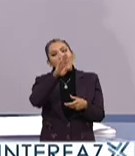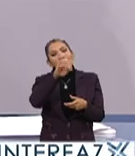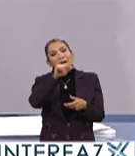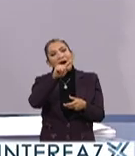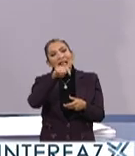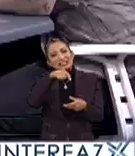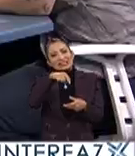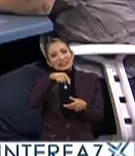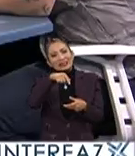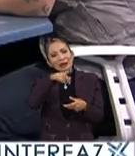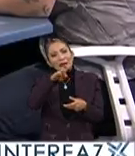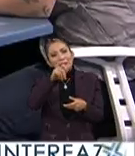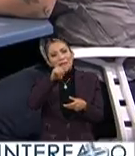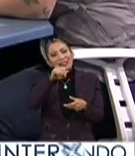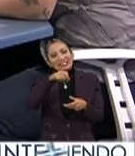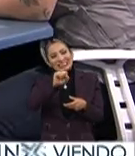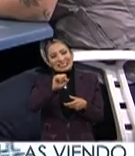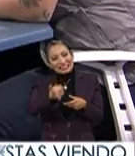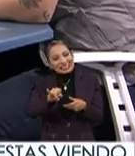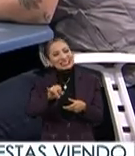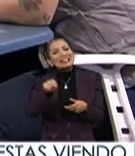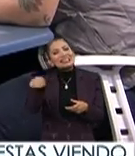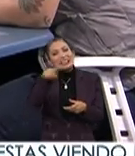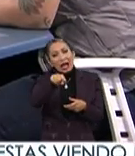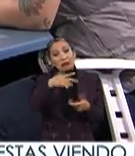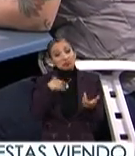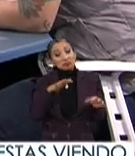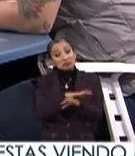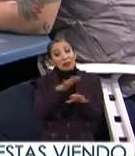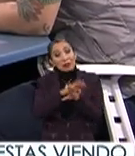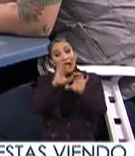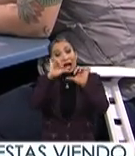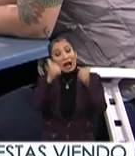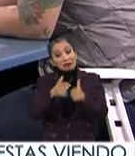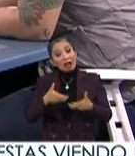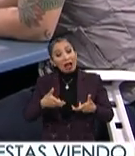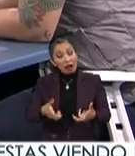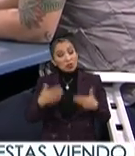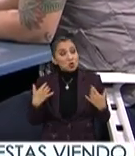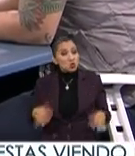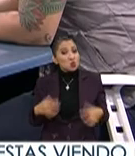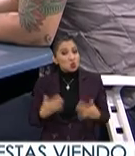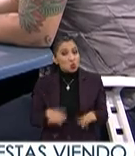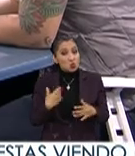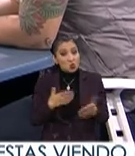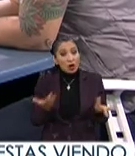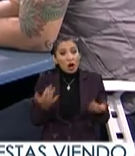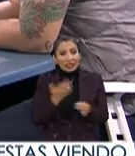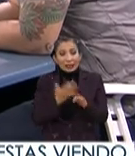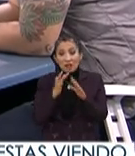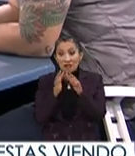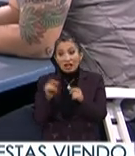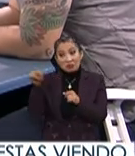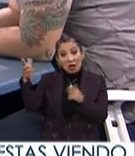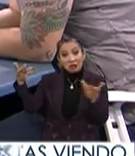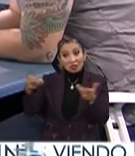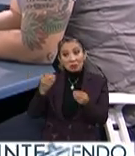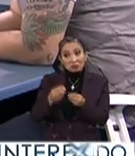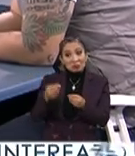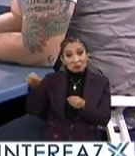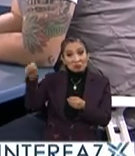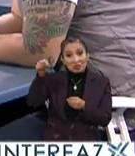Banksy, que está haciendo... Banksy, que está revolucionando este arte callejero también desde otra trinchera. Ahorita en París está haciendo